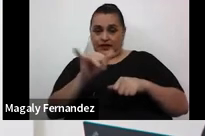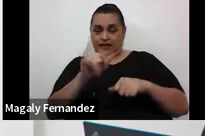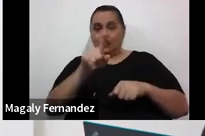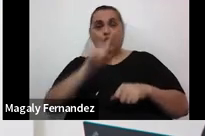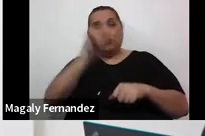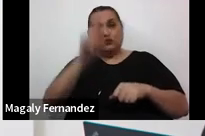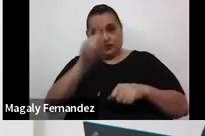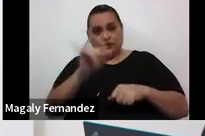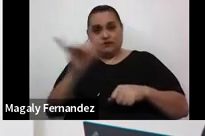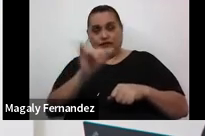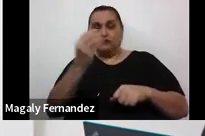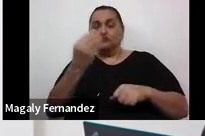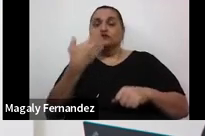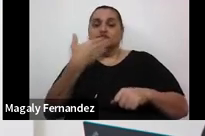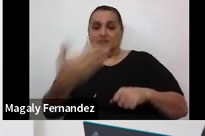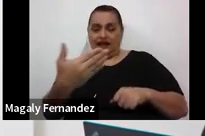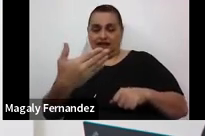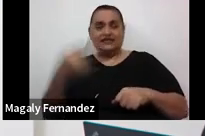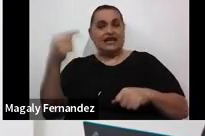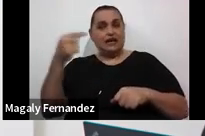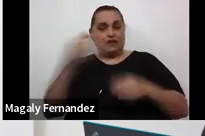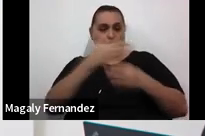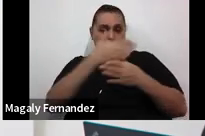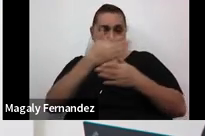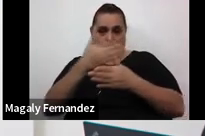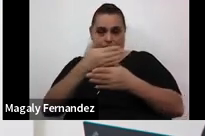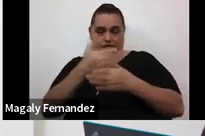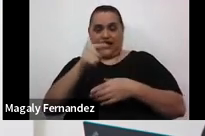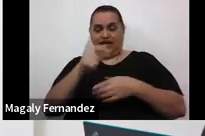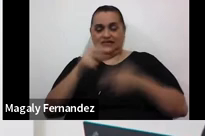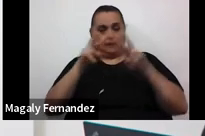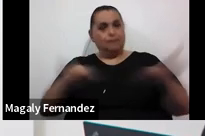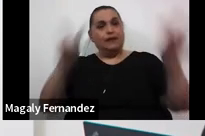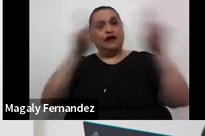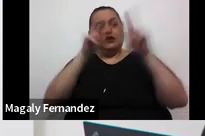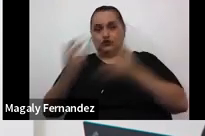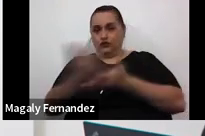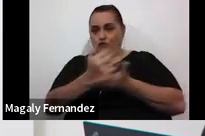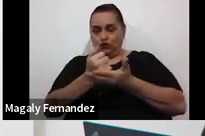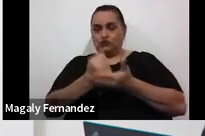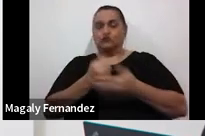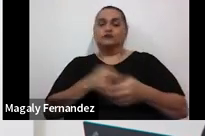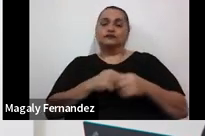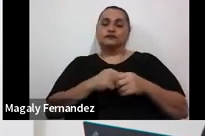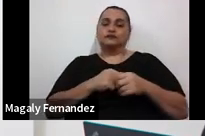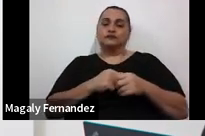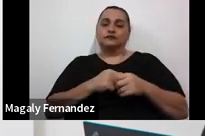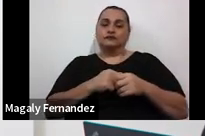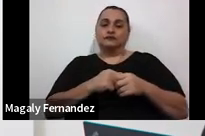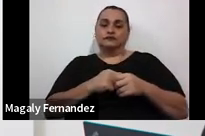consultarlo muchas gracias a Gilberto por compartirnos este valioso recurso y bueno entonces